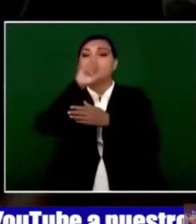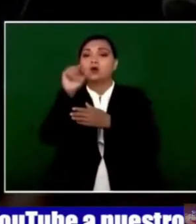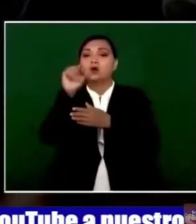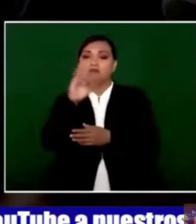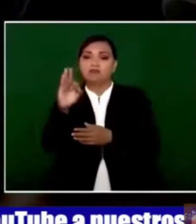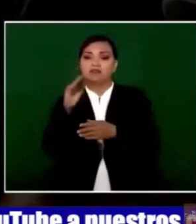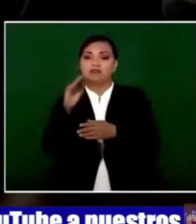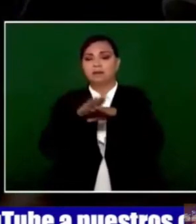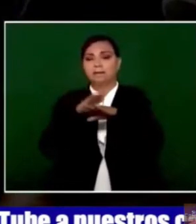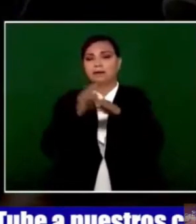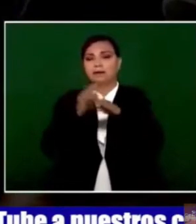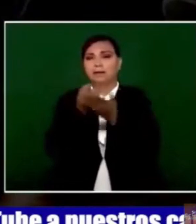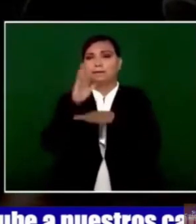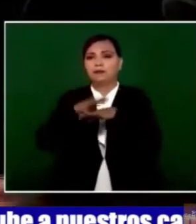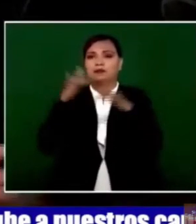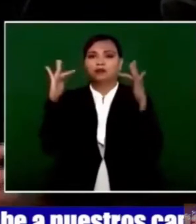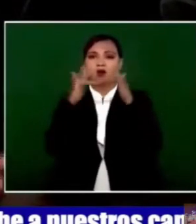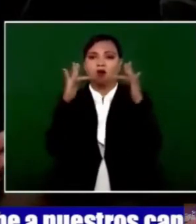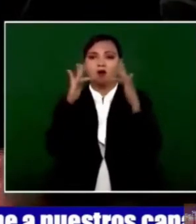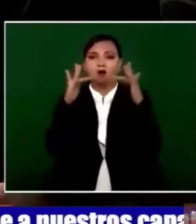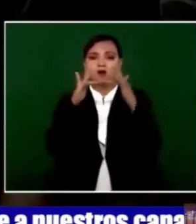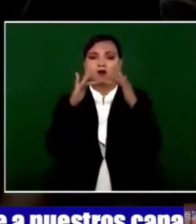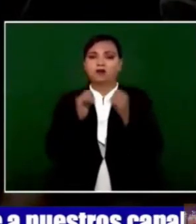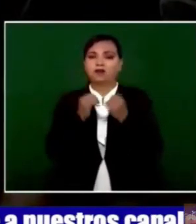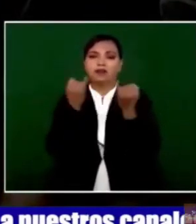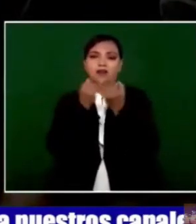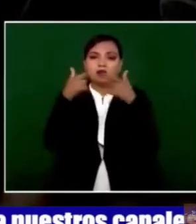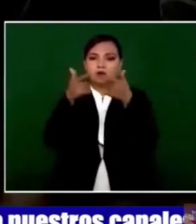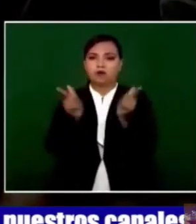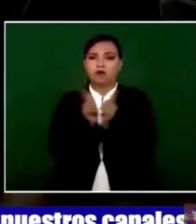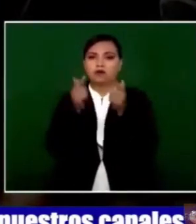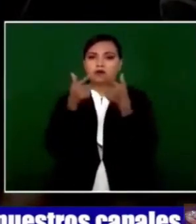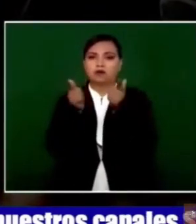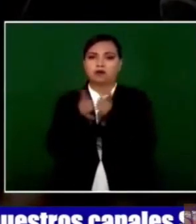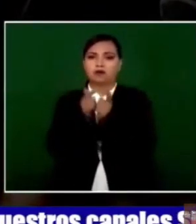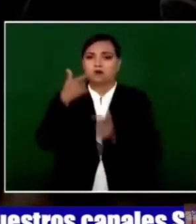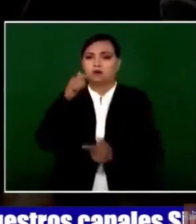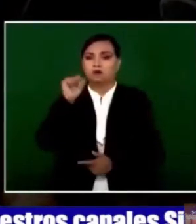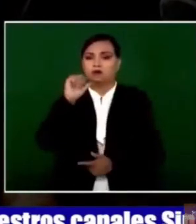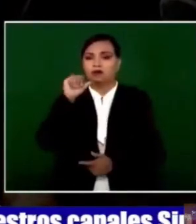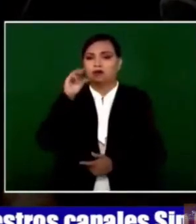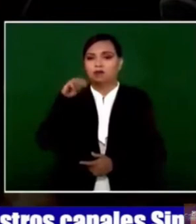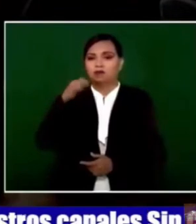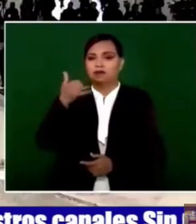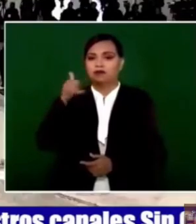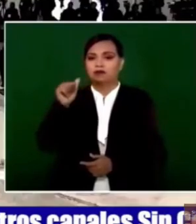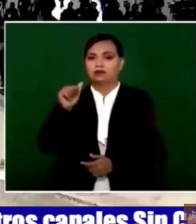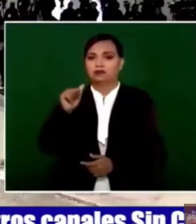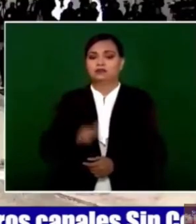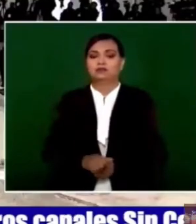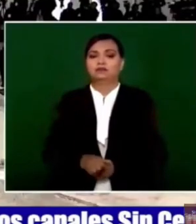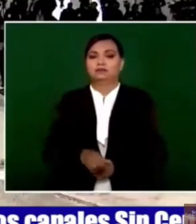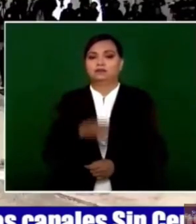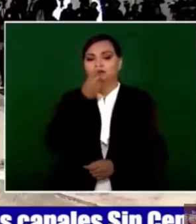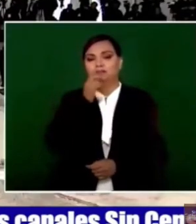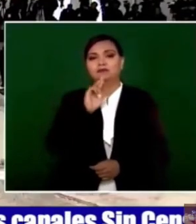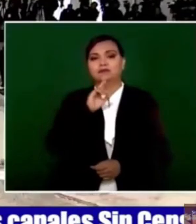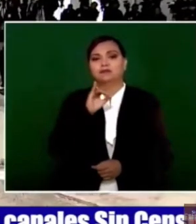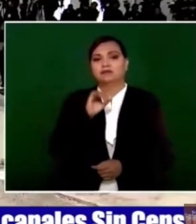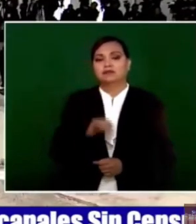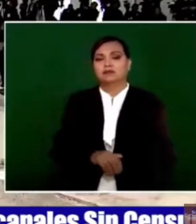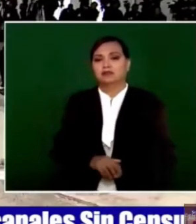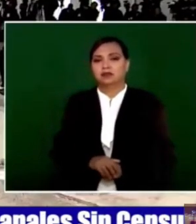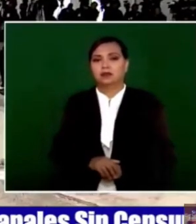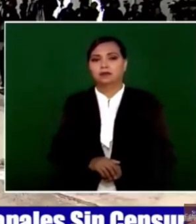montón de correos, cables de ese mismo grupo de Guacamaya. Sí, porque